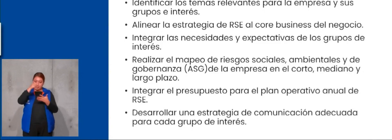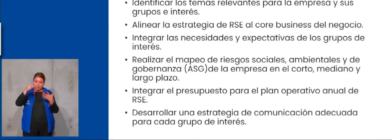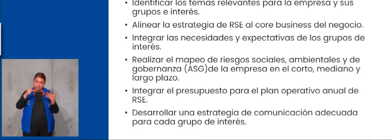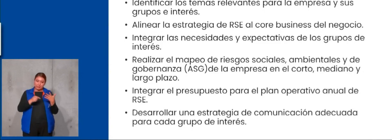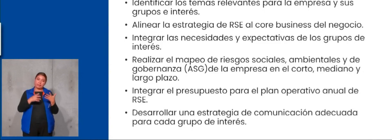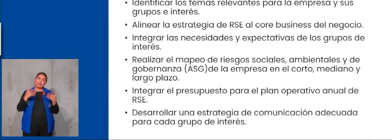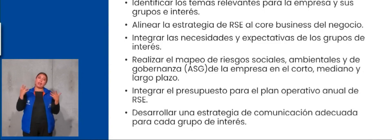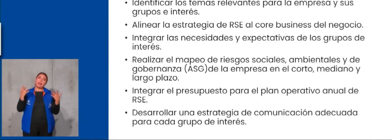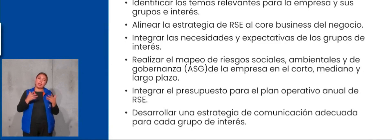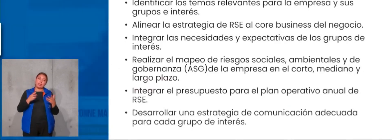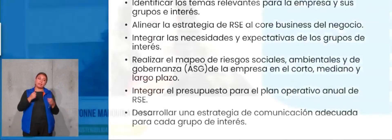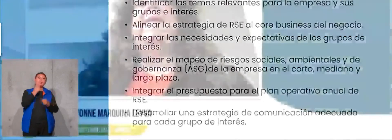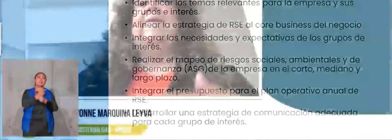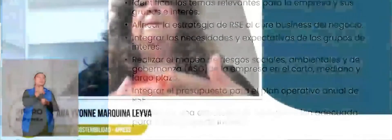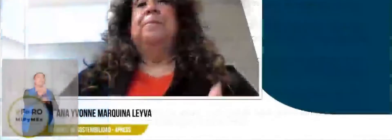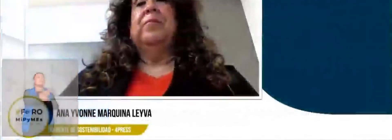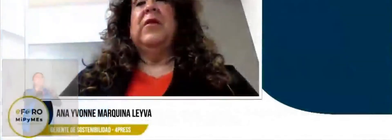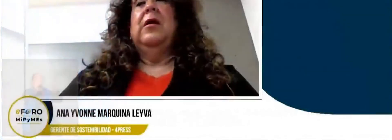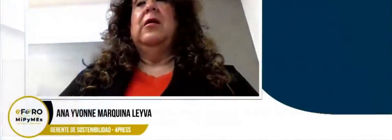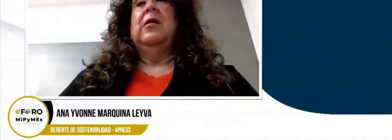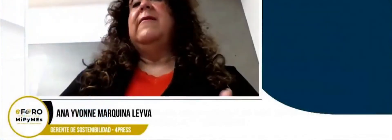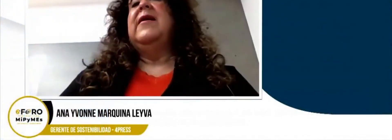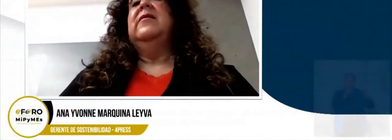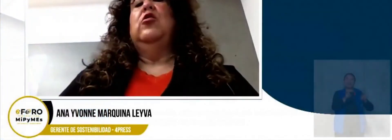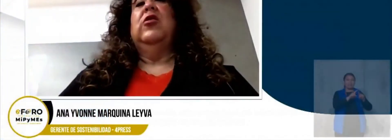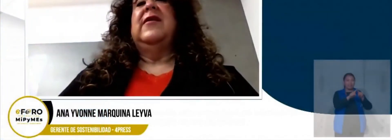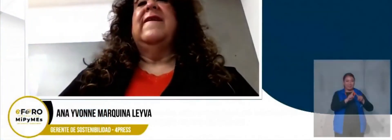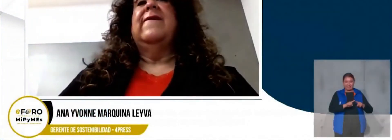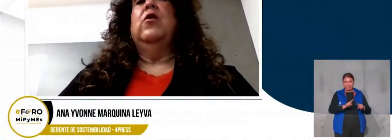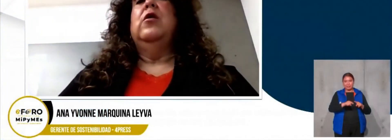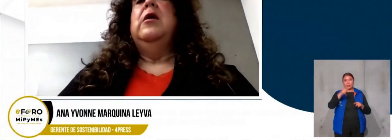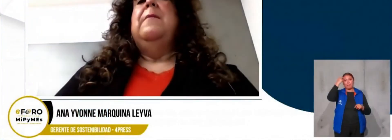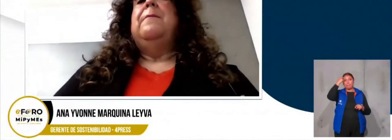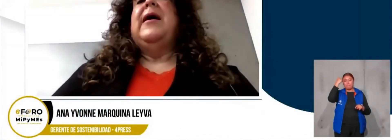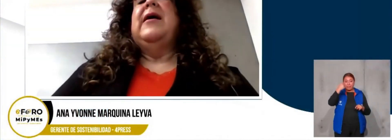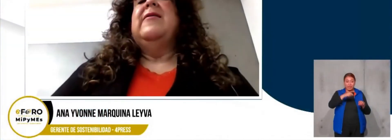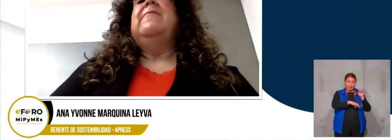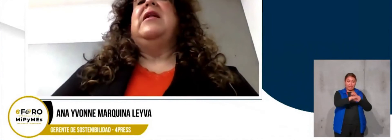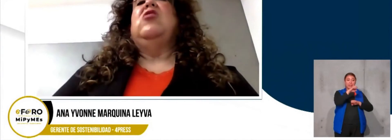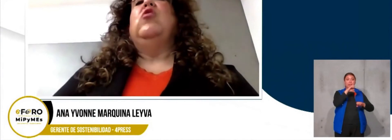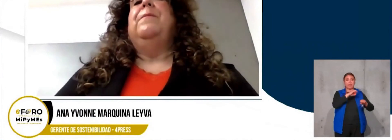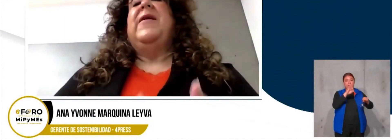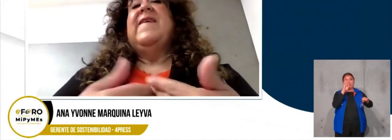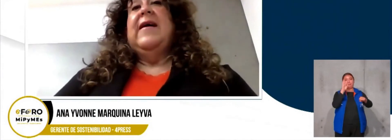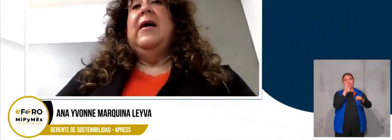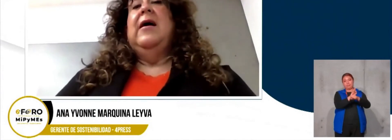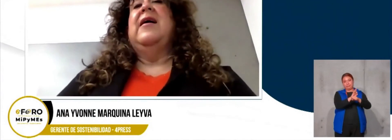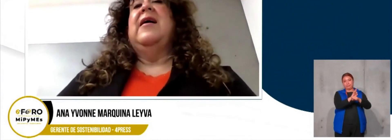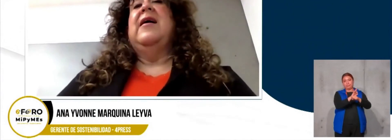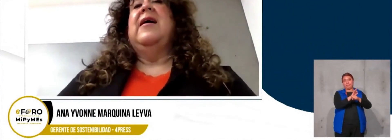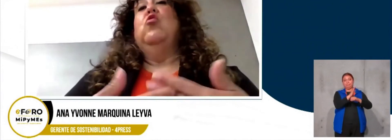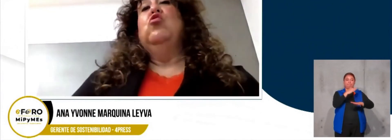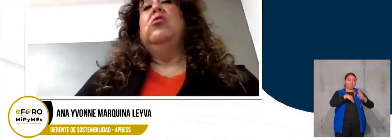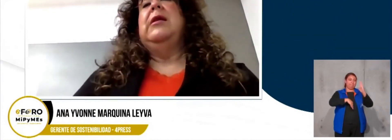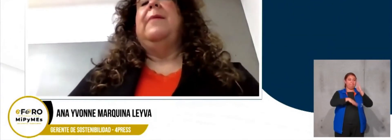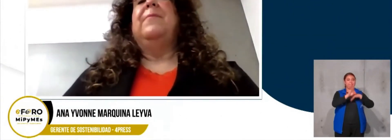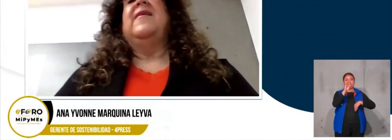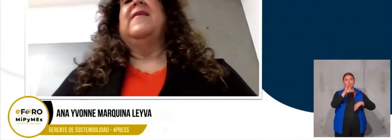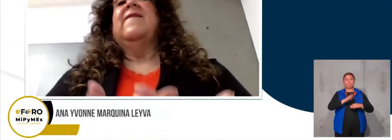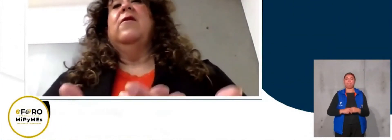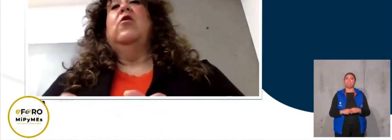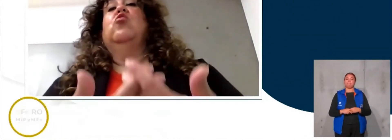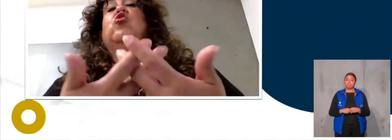cómo podrían empezar a identificar los temas relevantes de la organización para llevar a su